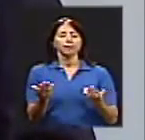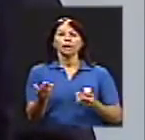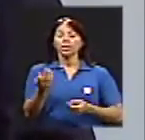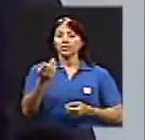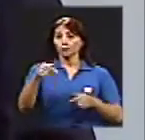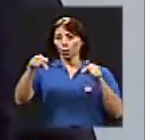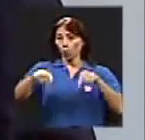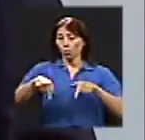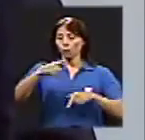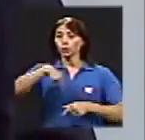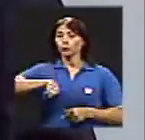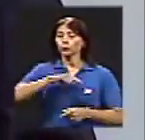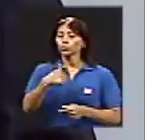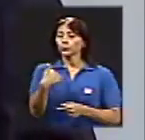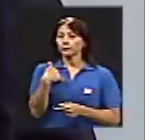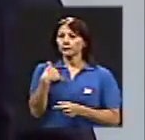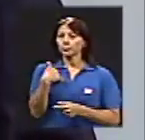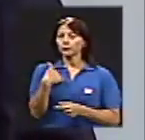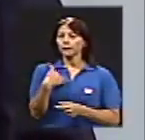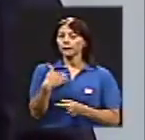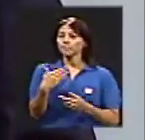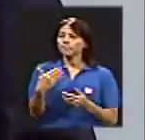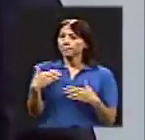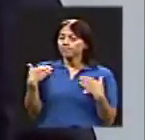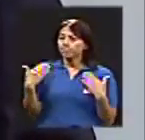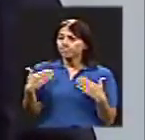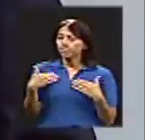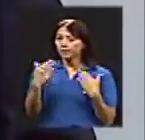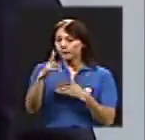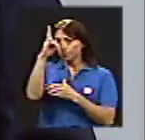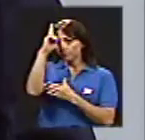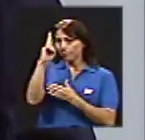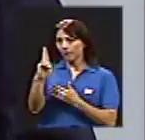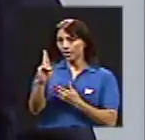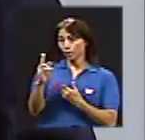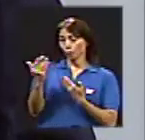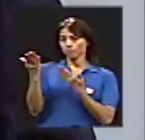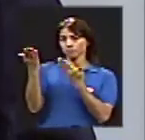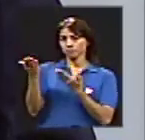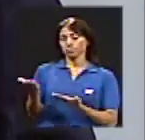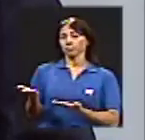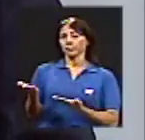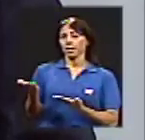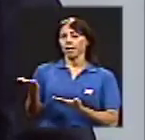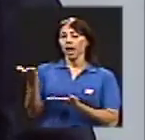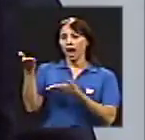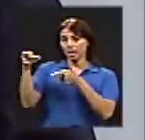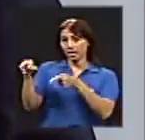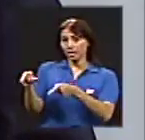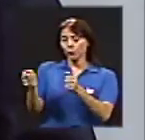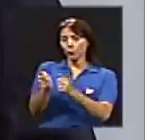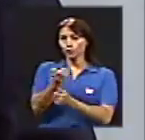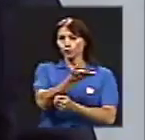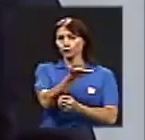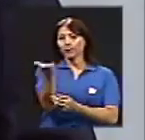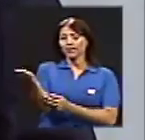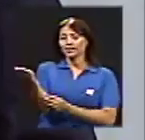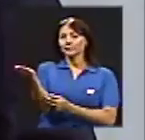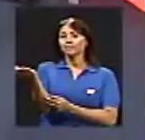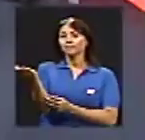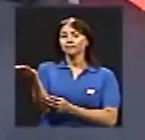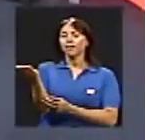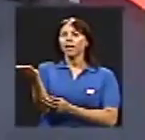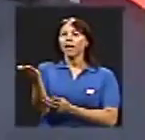Tenemos hoy el placer y el privilegio yo de tener aquí con ustedes, amigas y